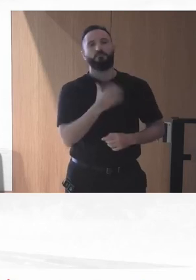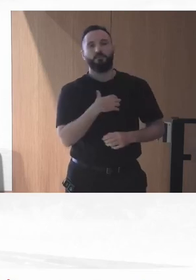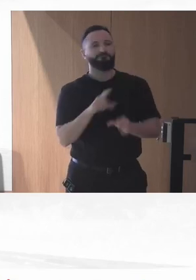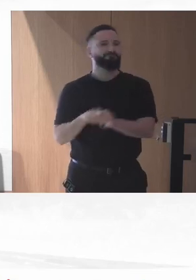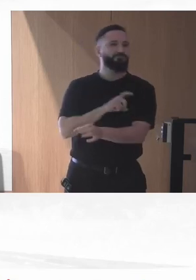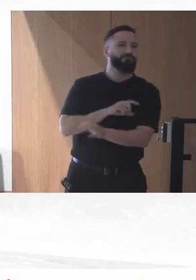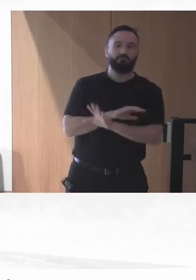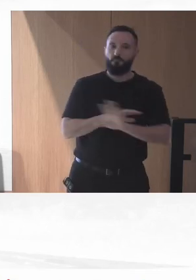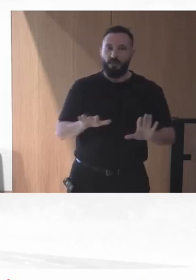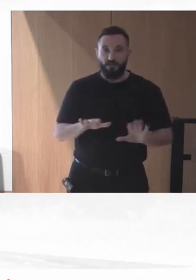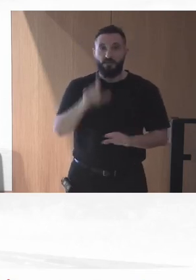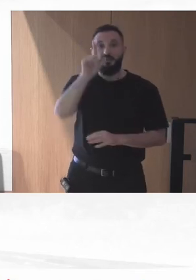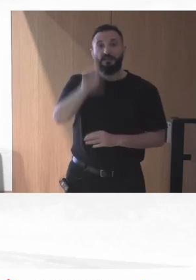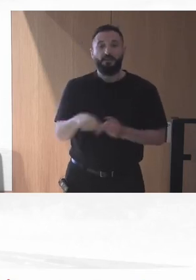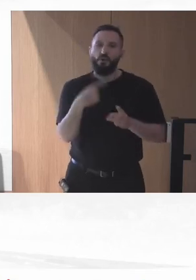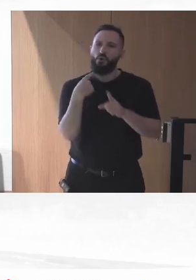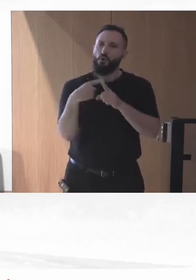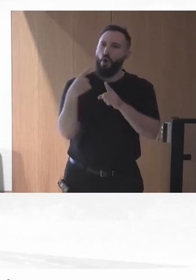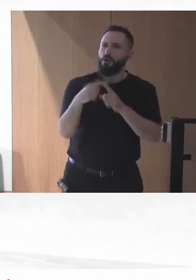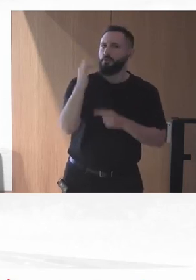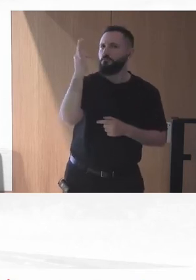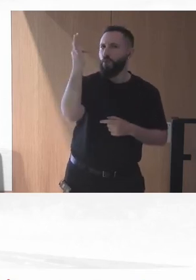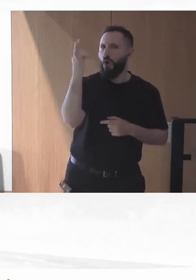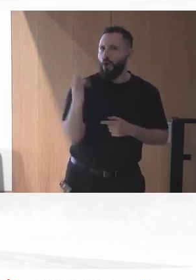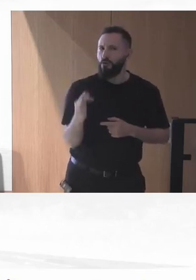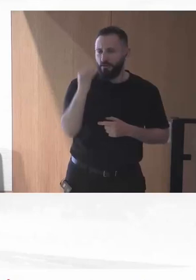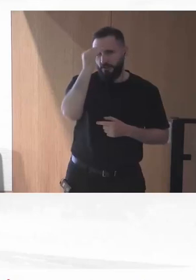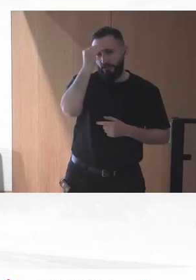hay cosas prometedoras que queremos mencionar.